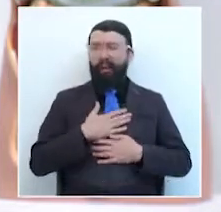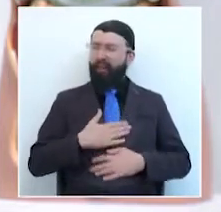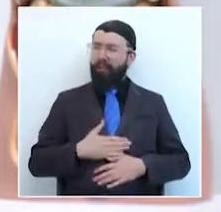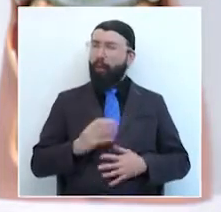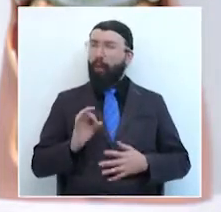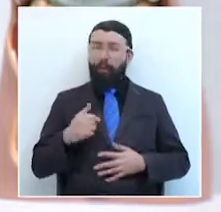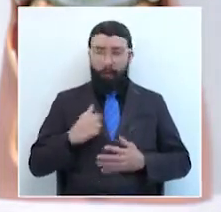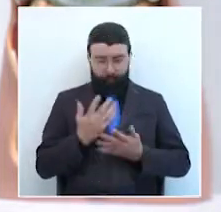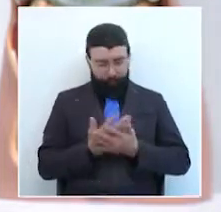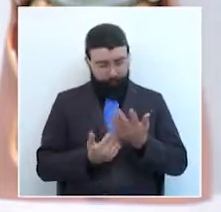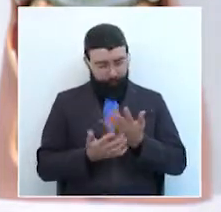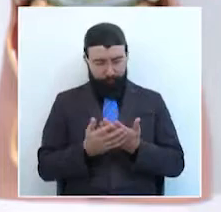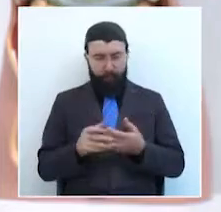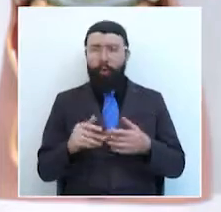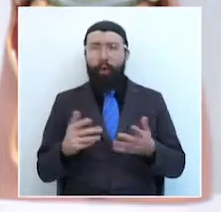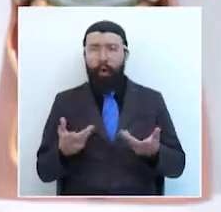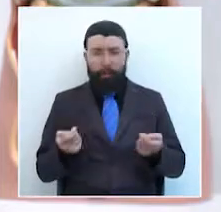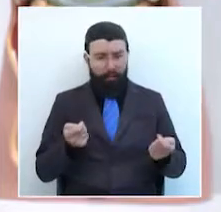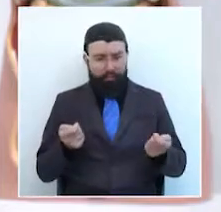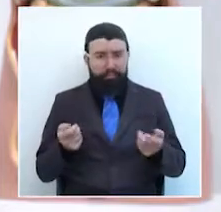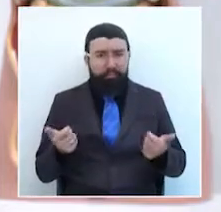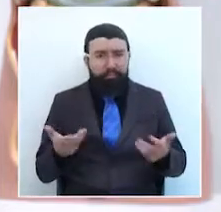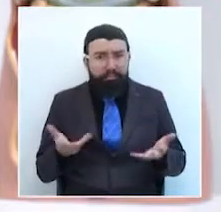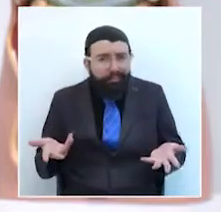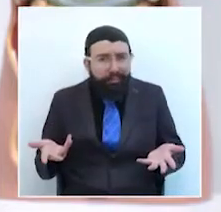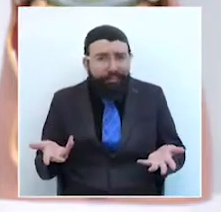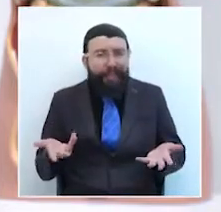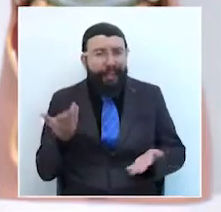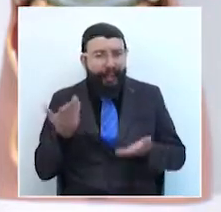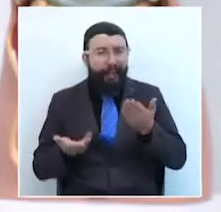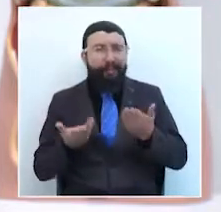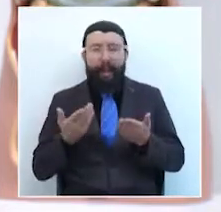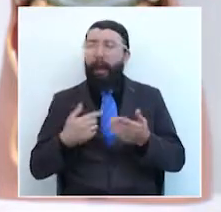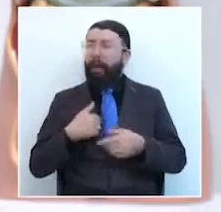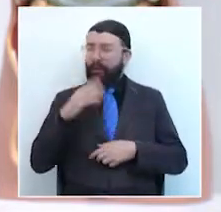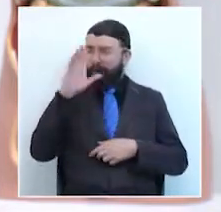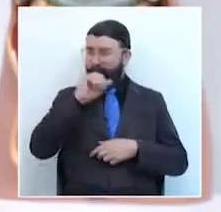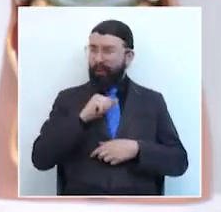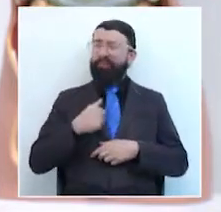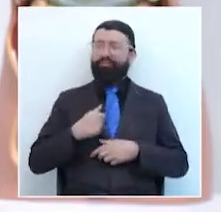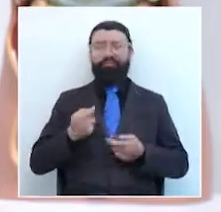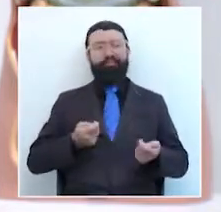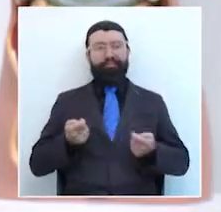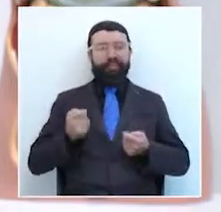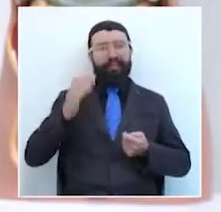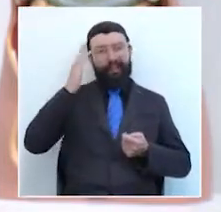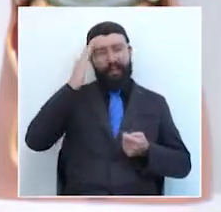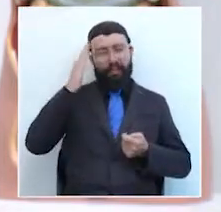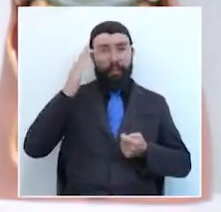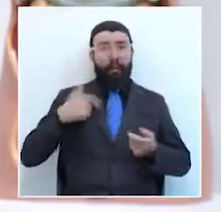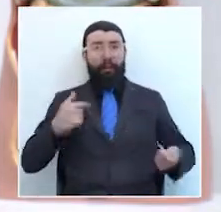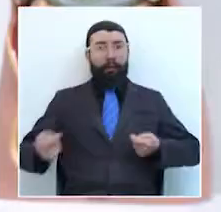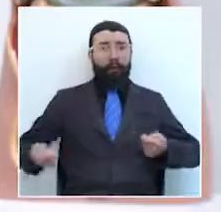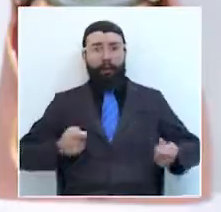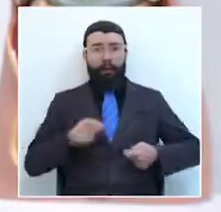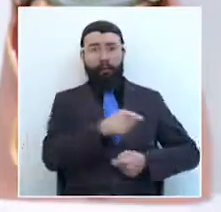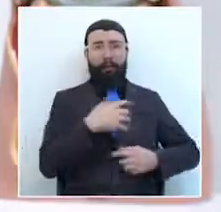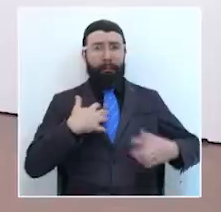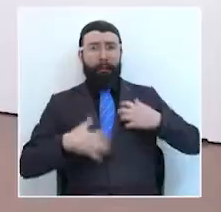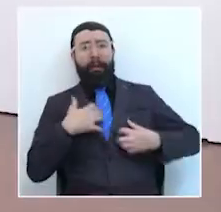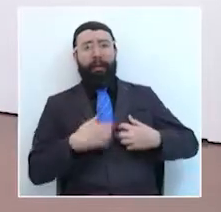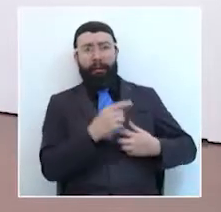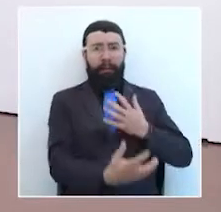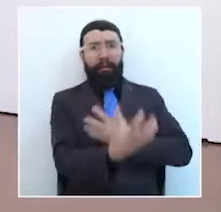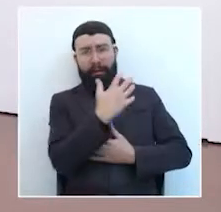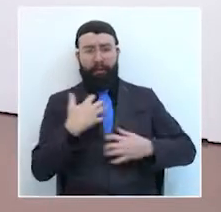de mis manos como estoy corporalmente darse cuenta y no como de cómo está y no dejarse dominar por el